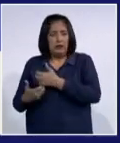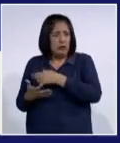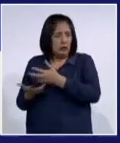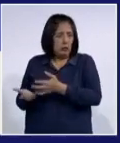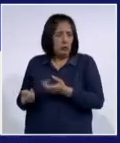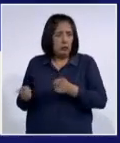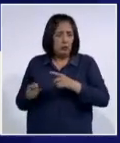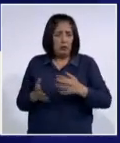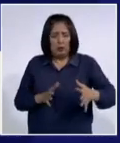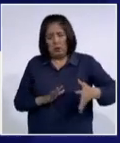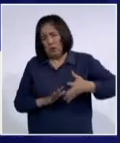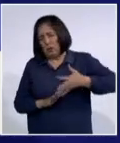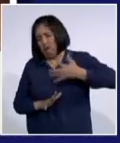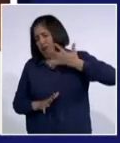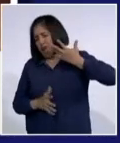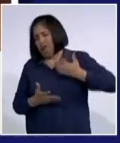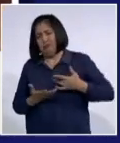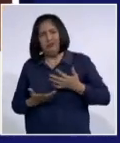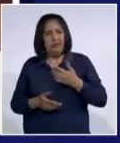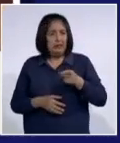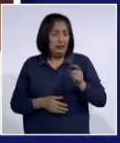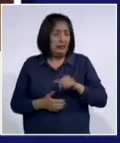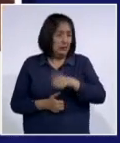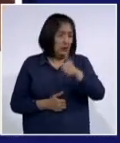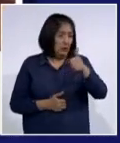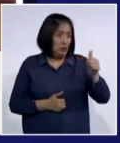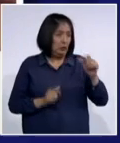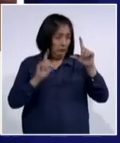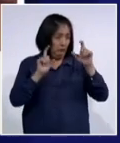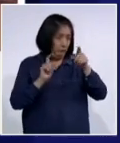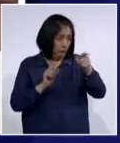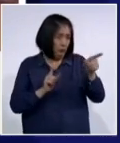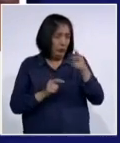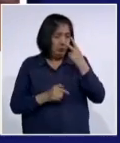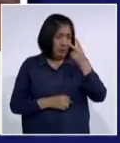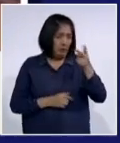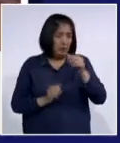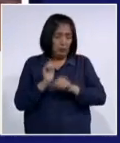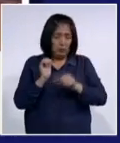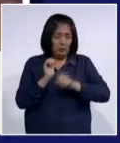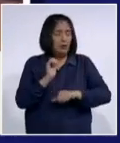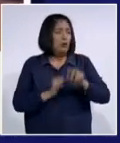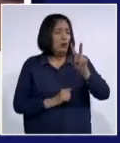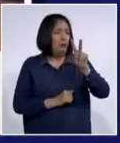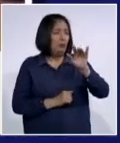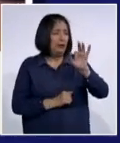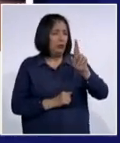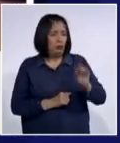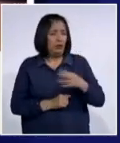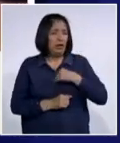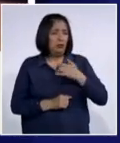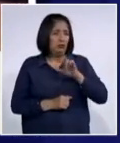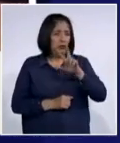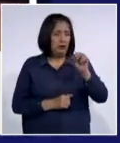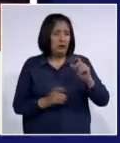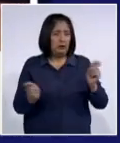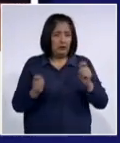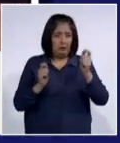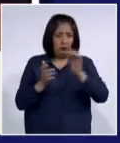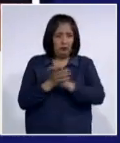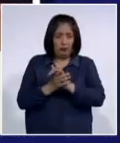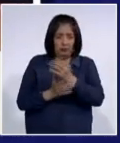suyo cuando las llamas lo alcanzaron. En estas otras instantáneas, vemos a su hermano Víctor, de 30 años, celebrar con